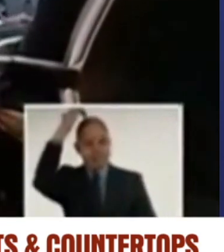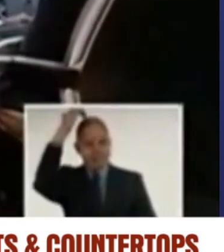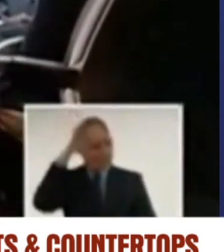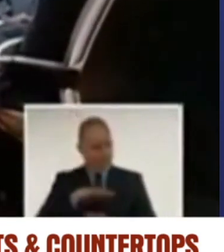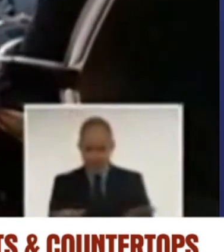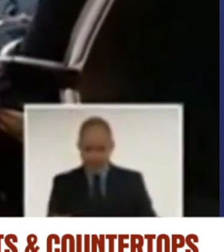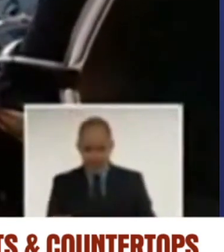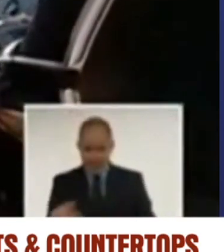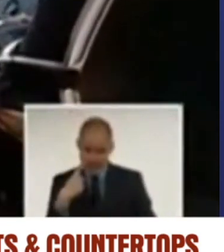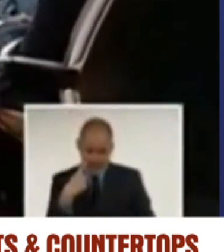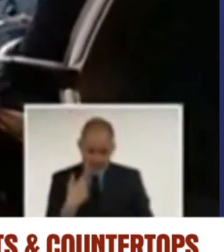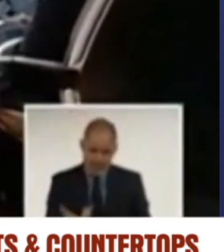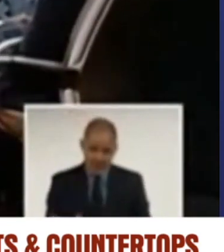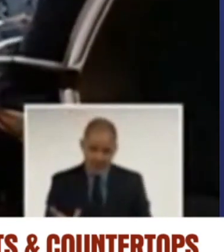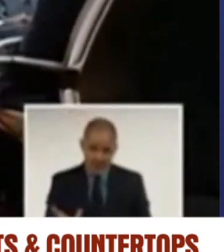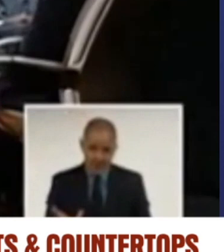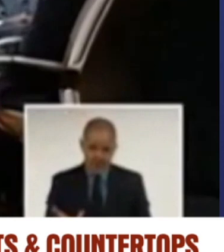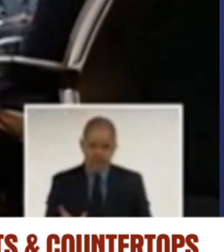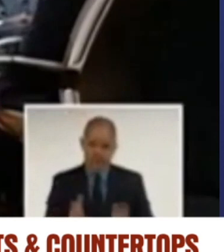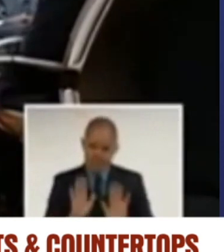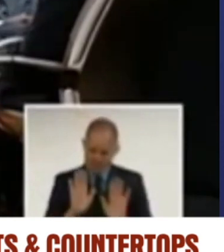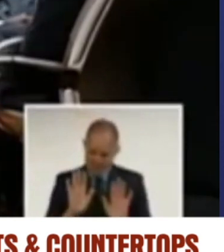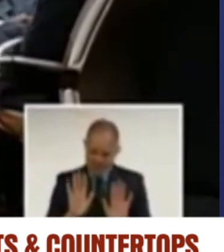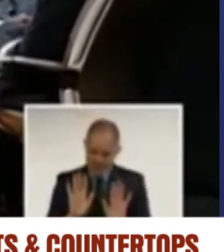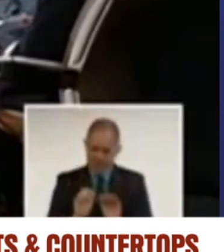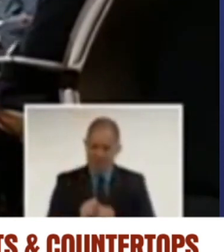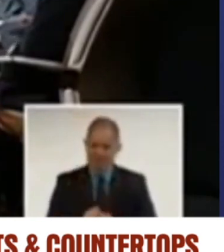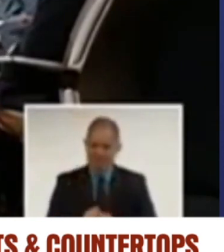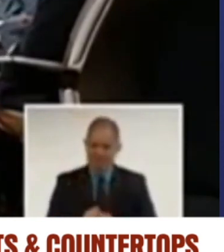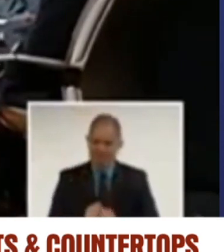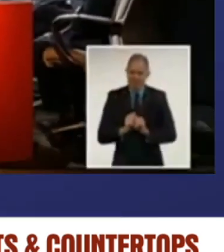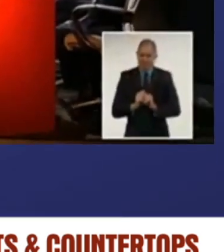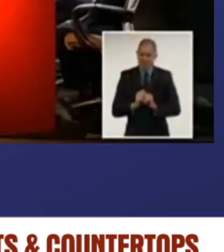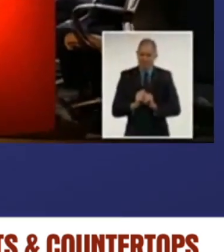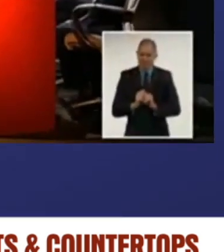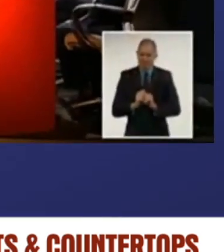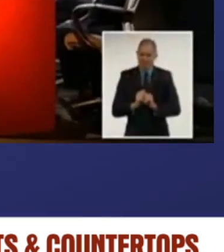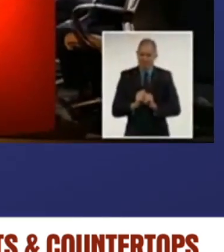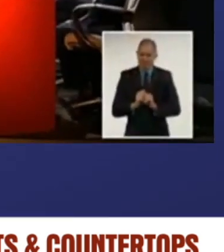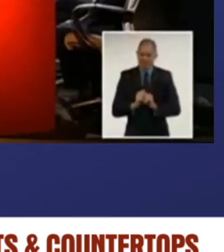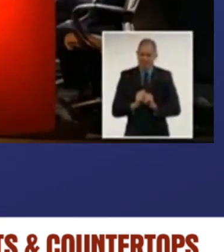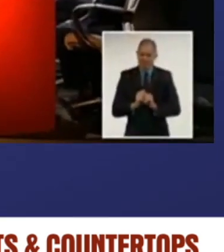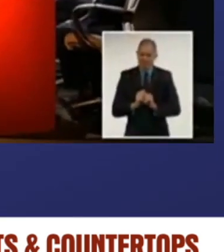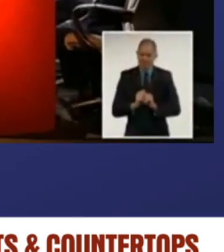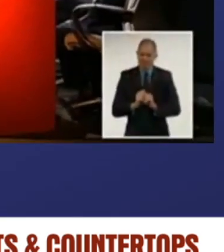a ver yo creo que que no hay un estudio que o sea